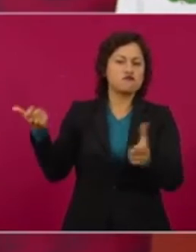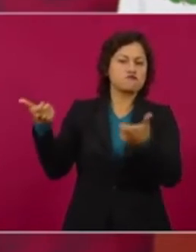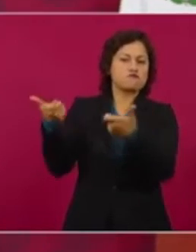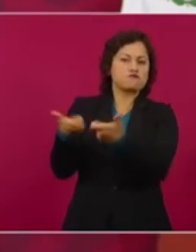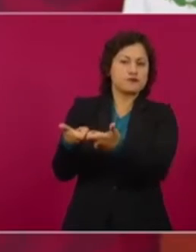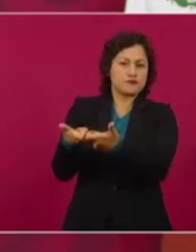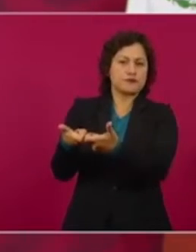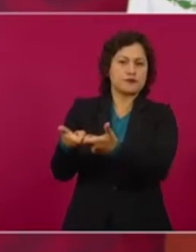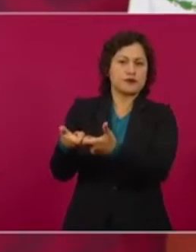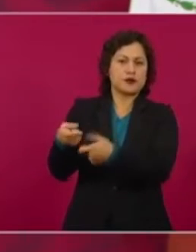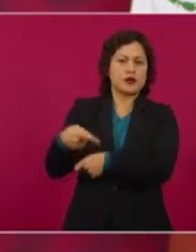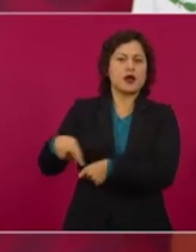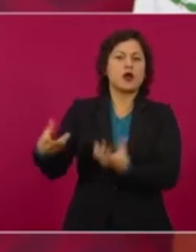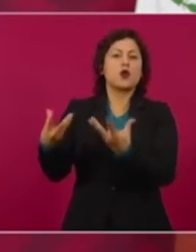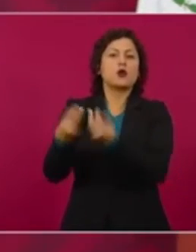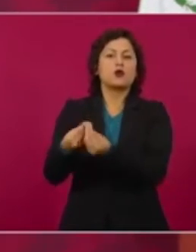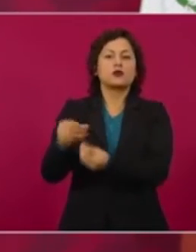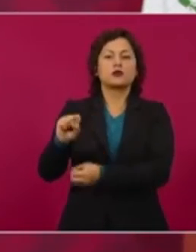con Shell,